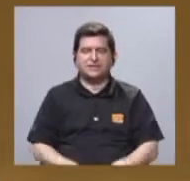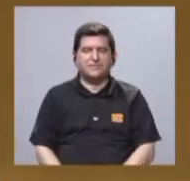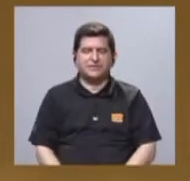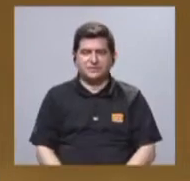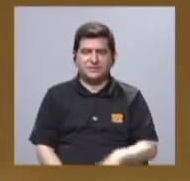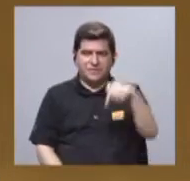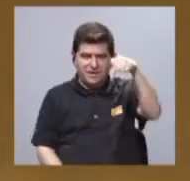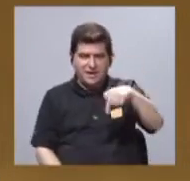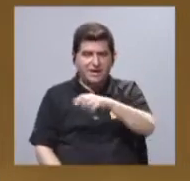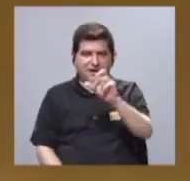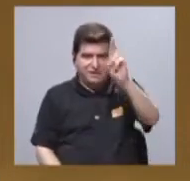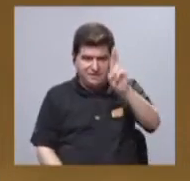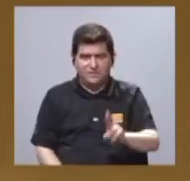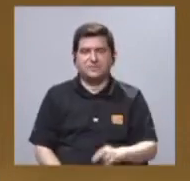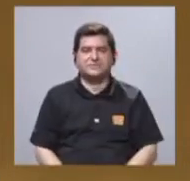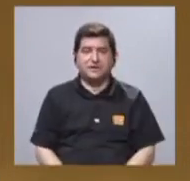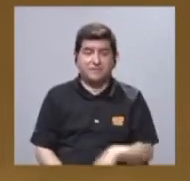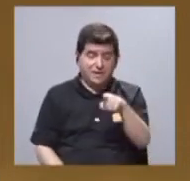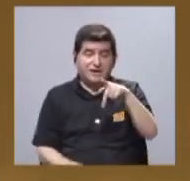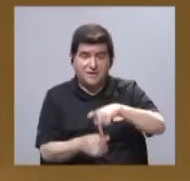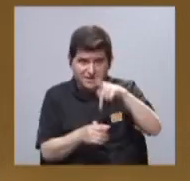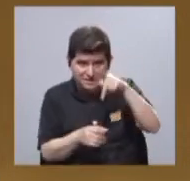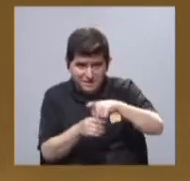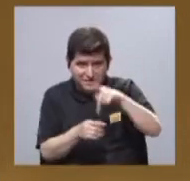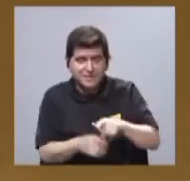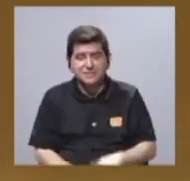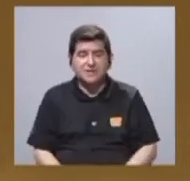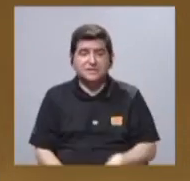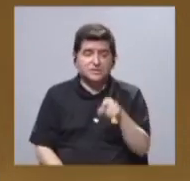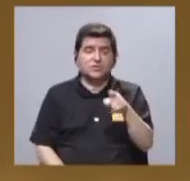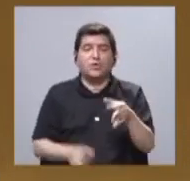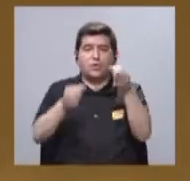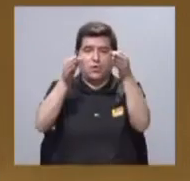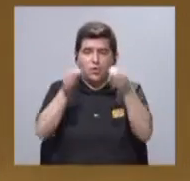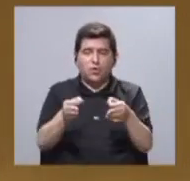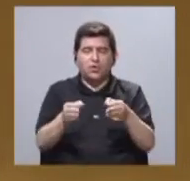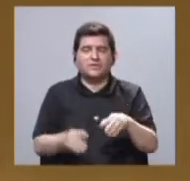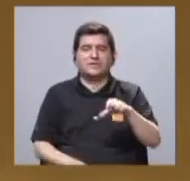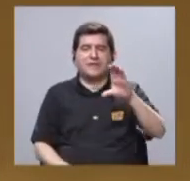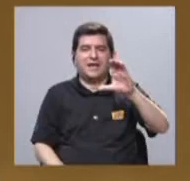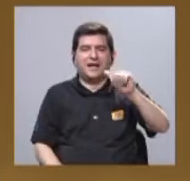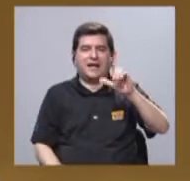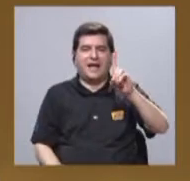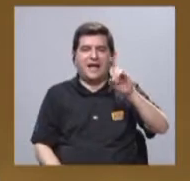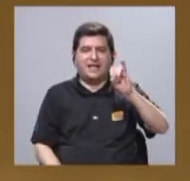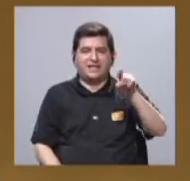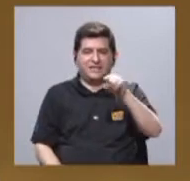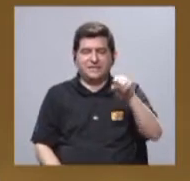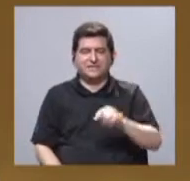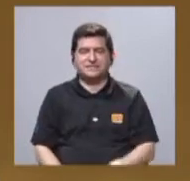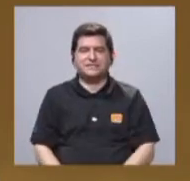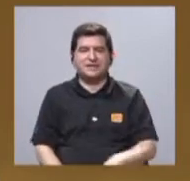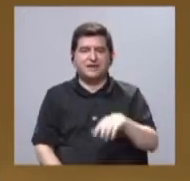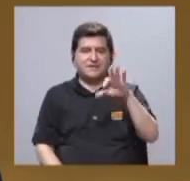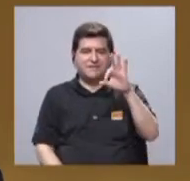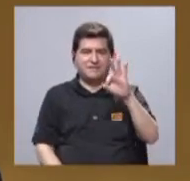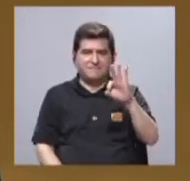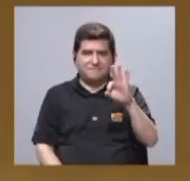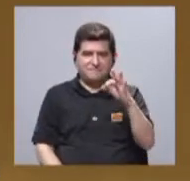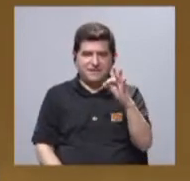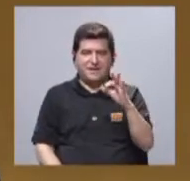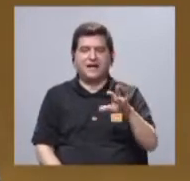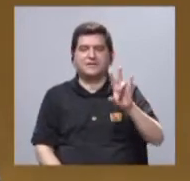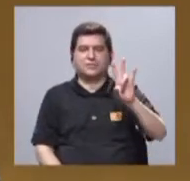ilustre prelado costarricense que participó en las Cortes de Cádiz